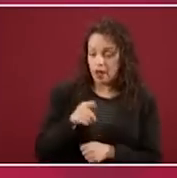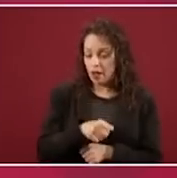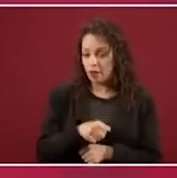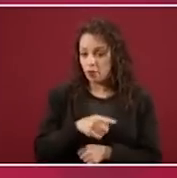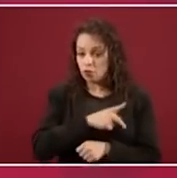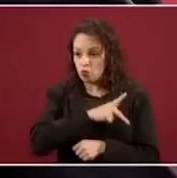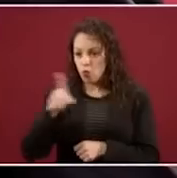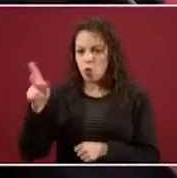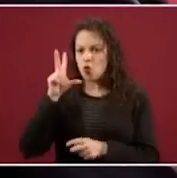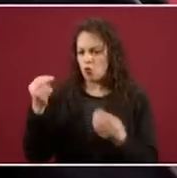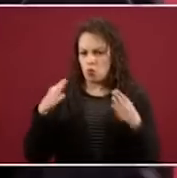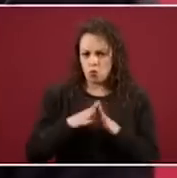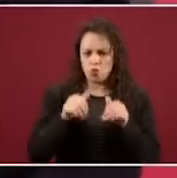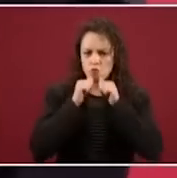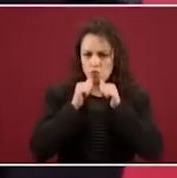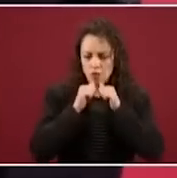infantiles,